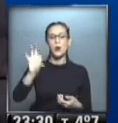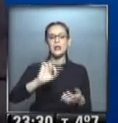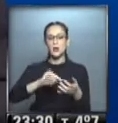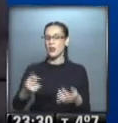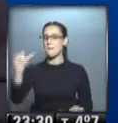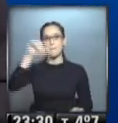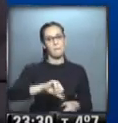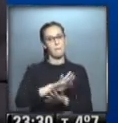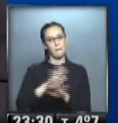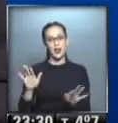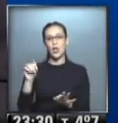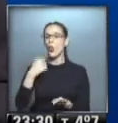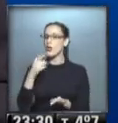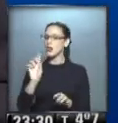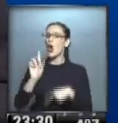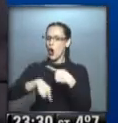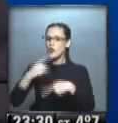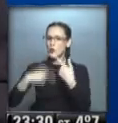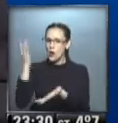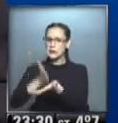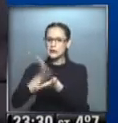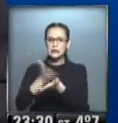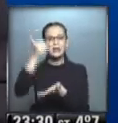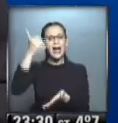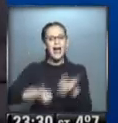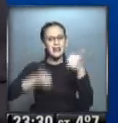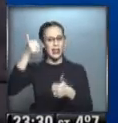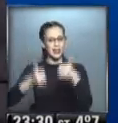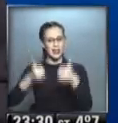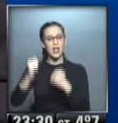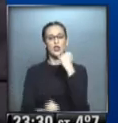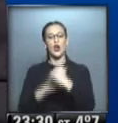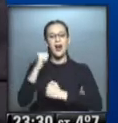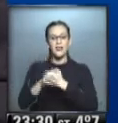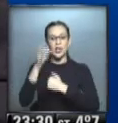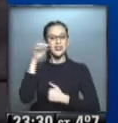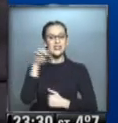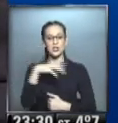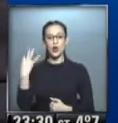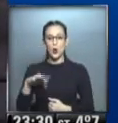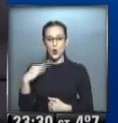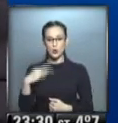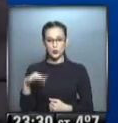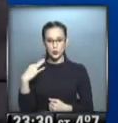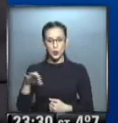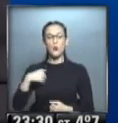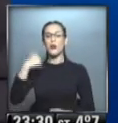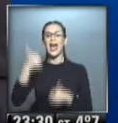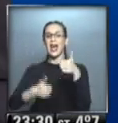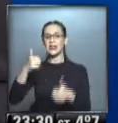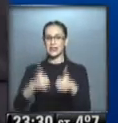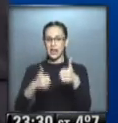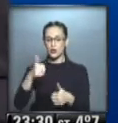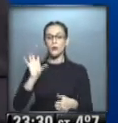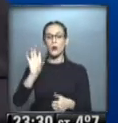dejara su candidatura. Hoy confirmó que no, que sigue siendo candidato, que llega a octubre como candidato por la provincia de Buenos Aires.